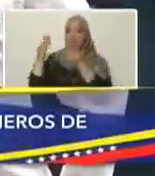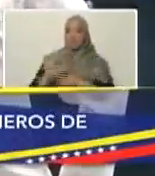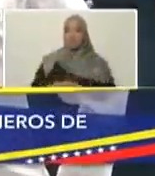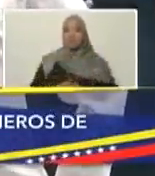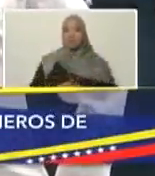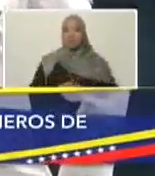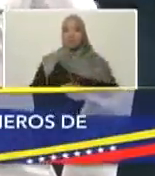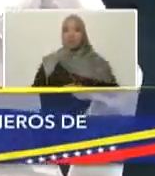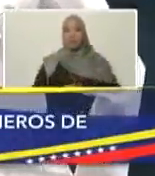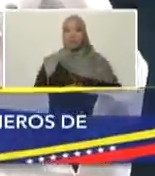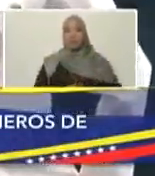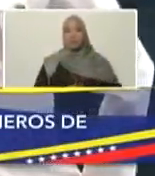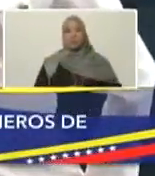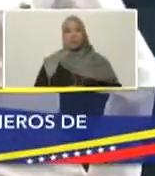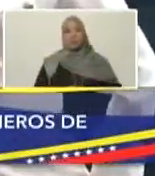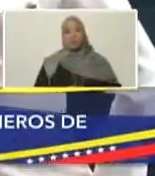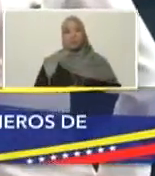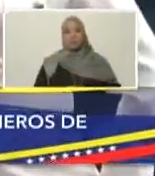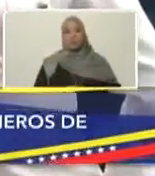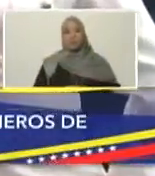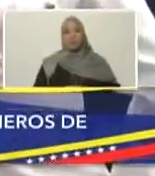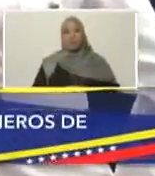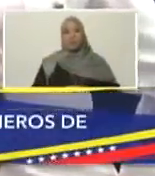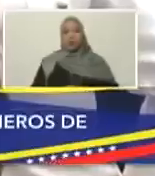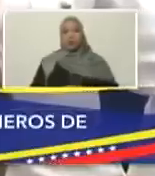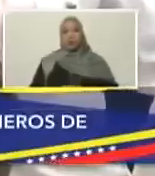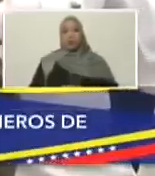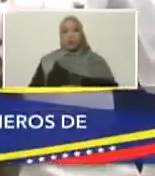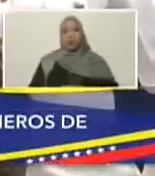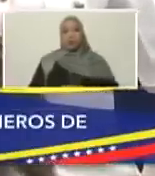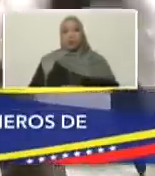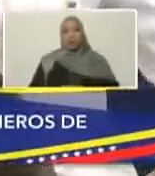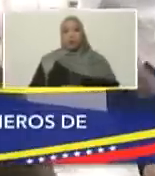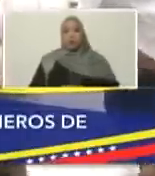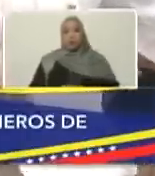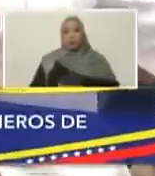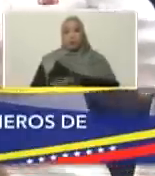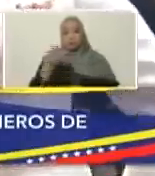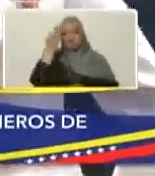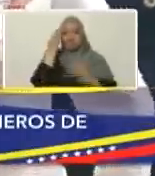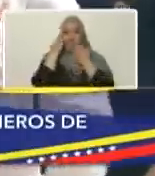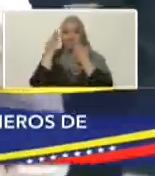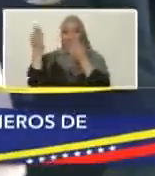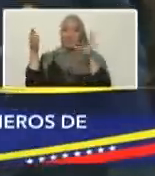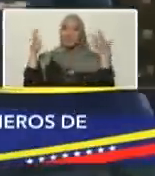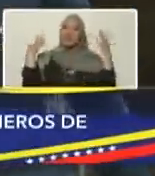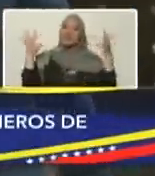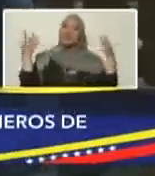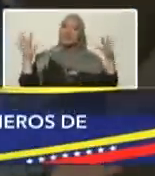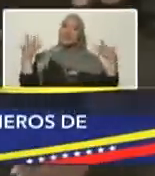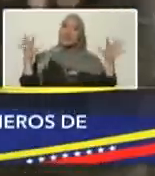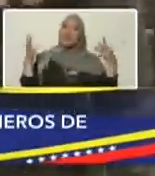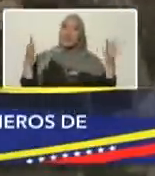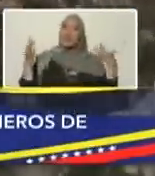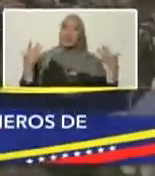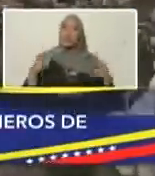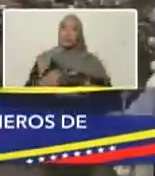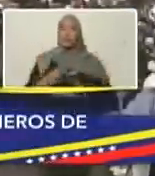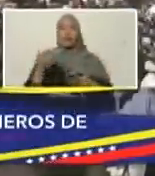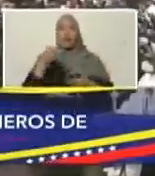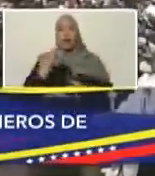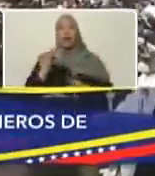¡Saludo! ¡De frente! ¡Arr! Autorizado el ascenso a capitán